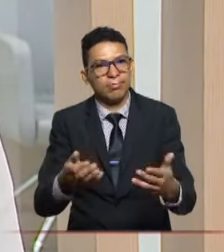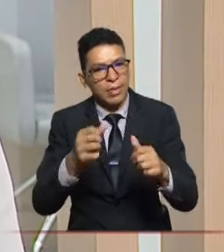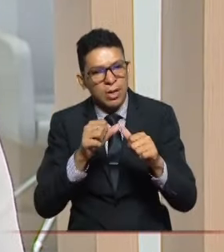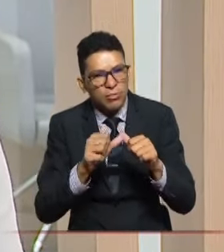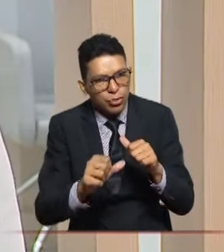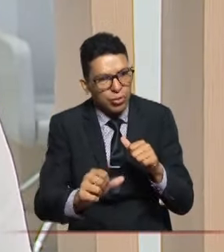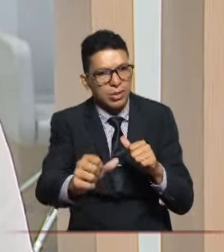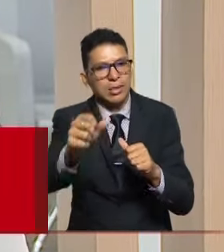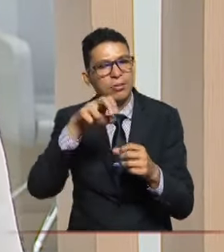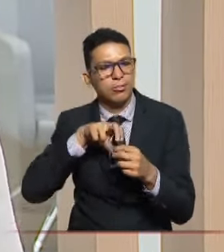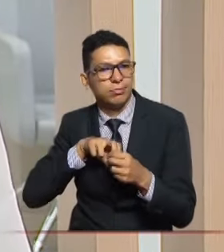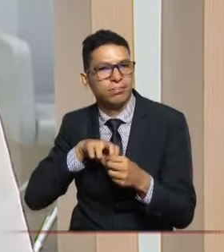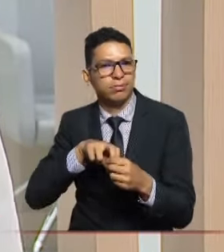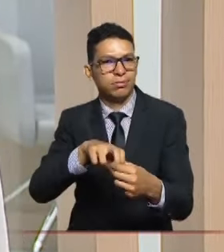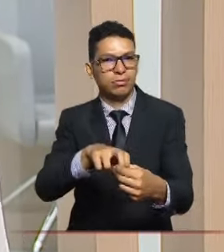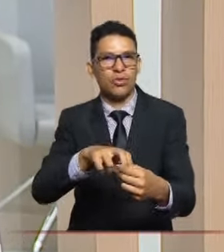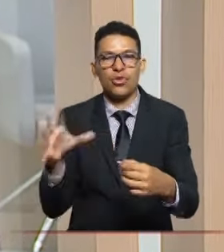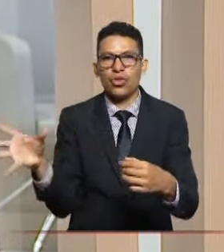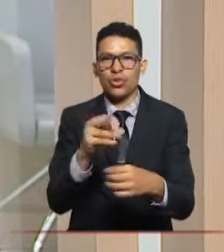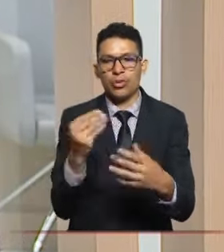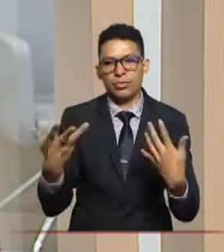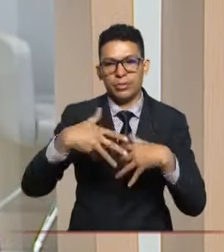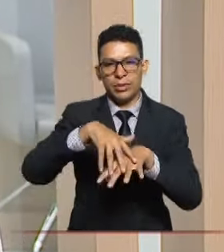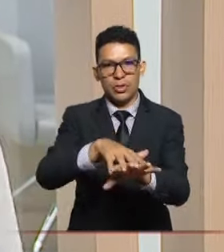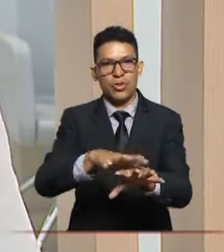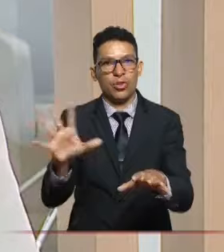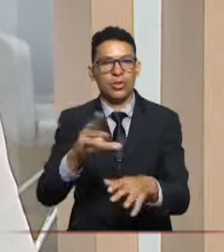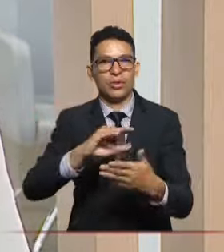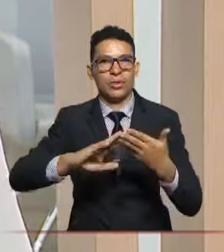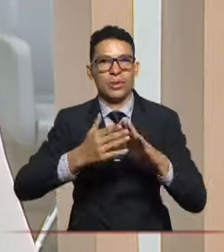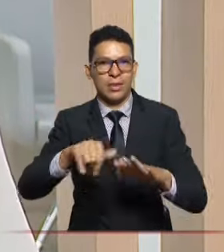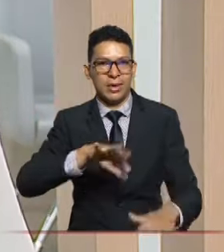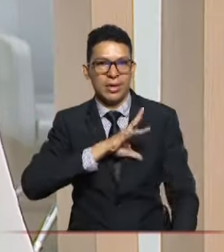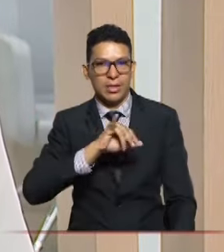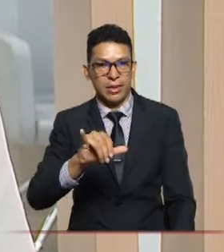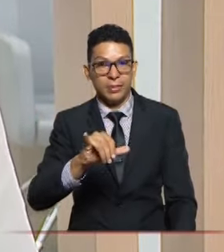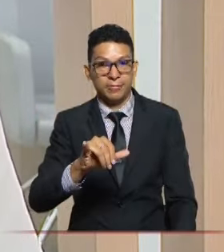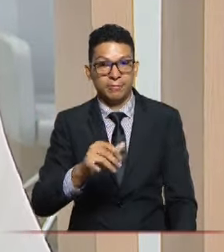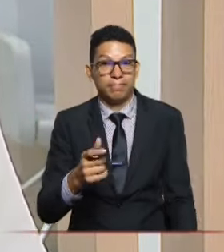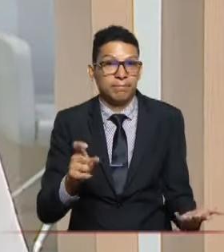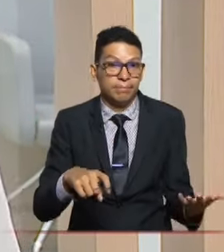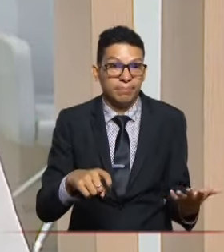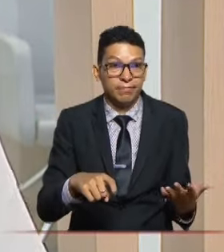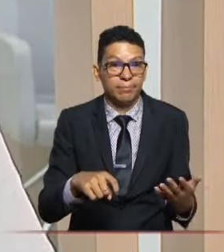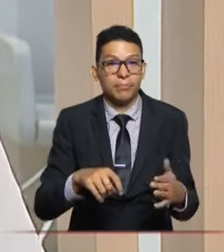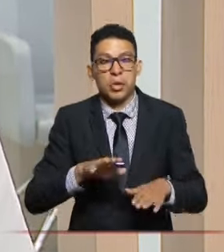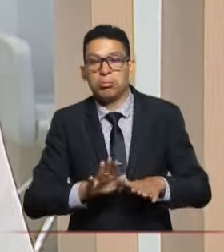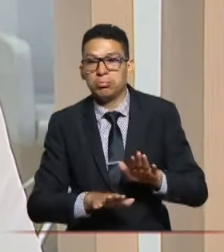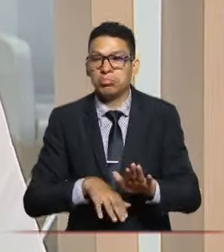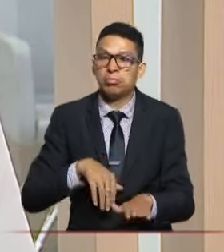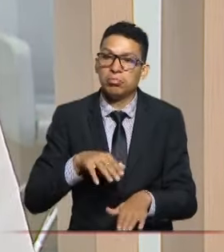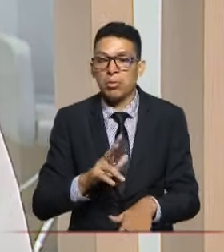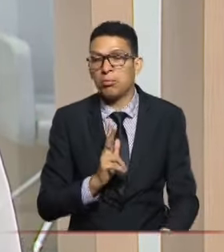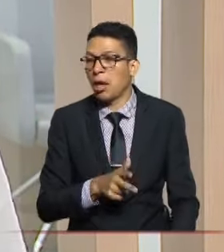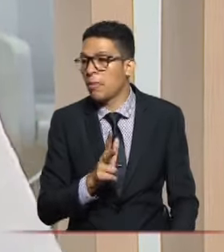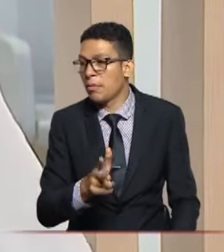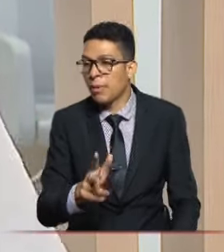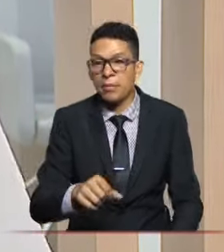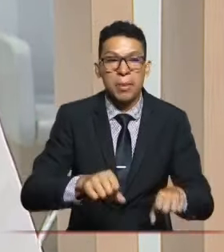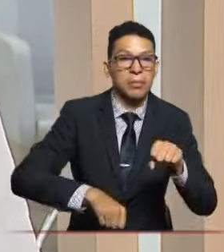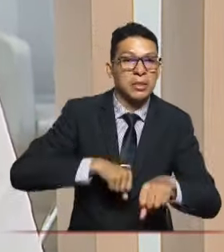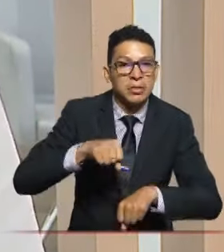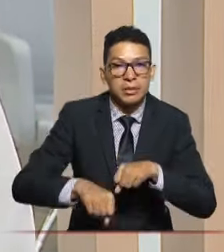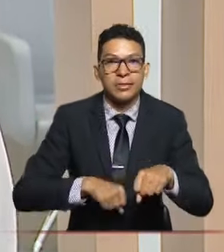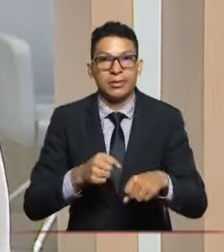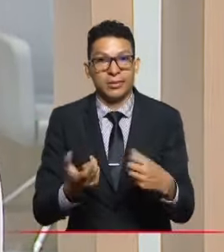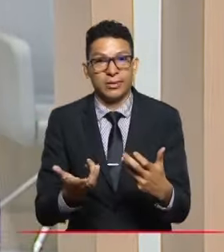manera integral a toda la población caleña, y eso implica tanto caminando como en bicicleta, como en cualquier otro tipo de vehículo,